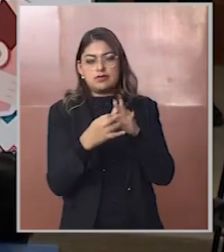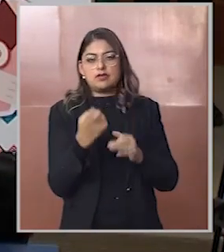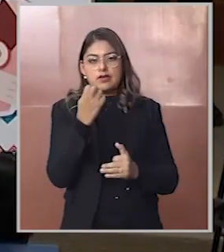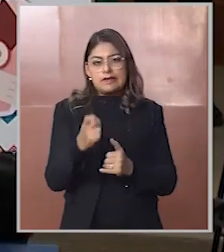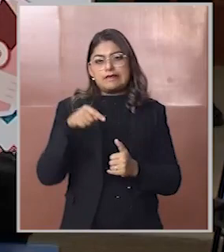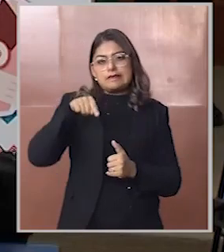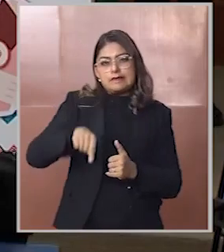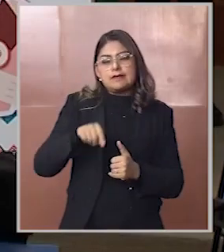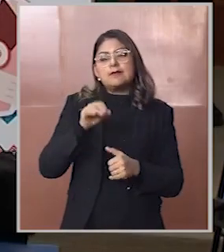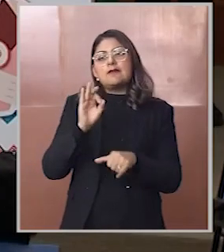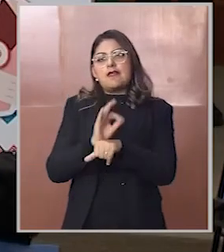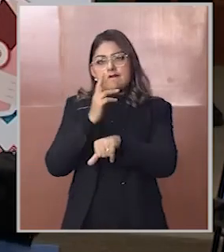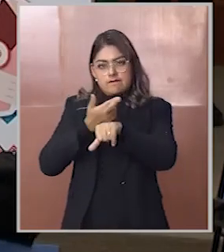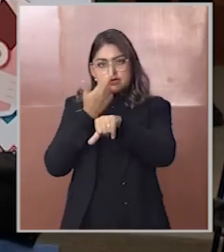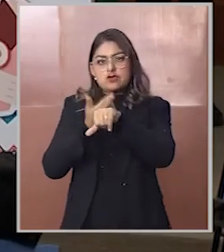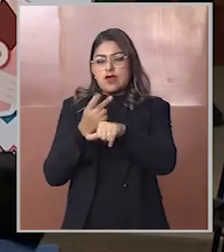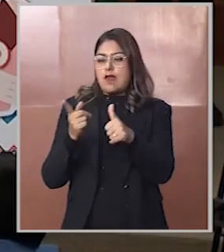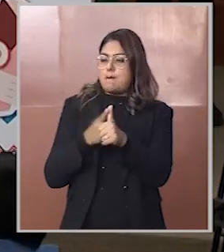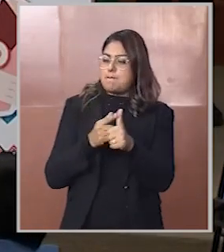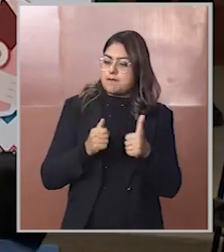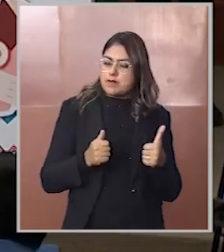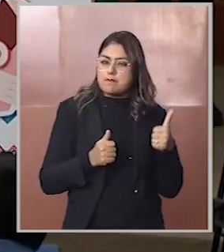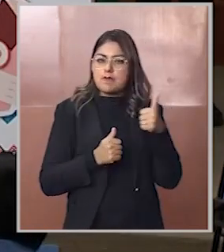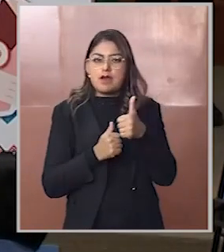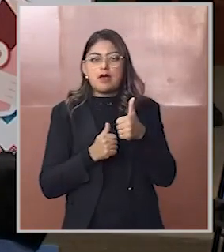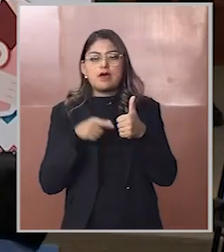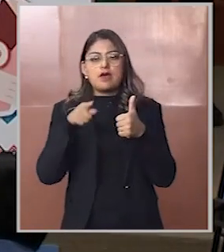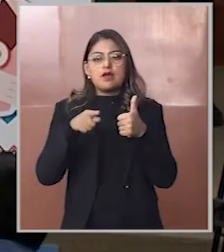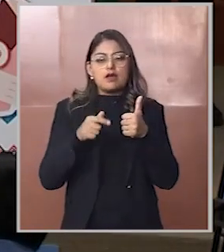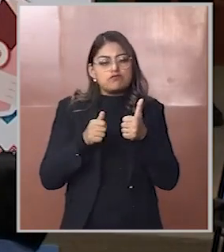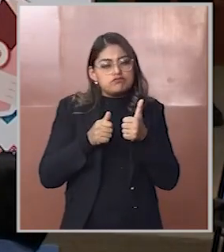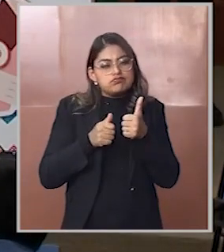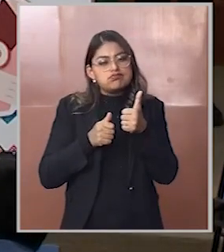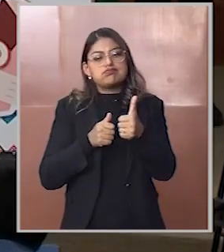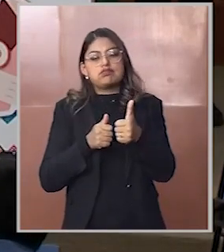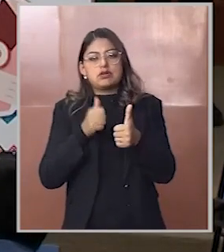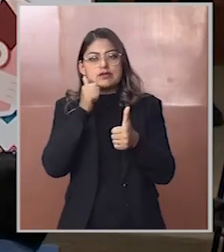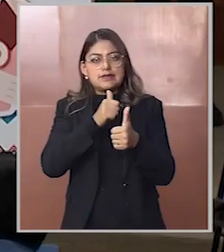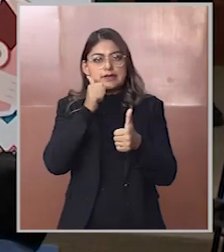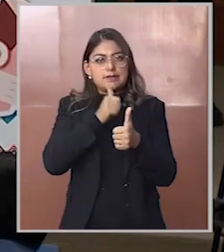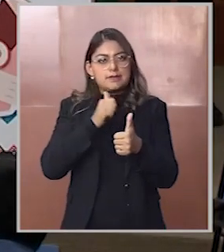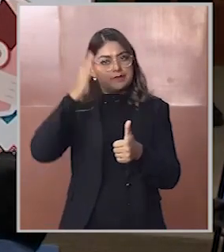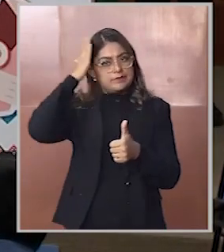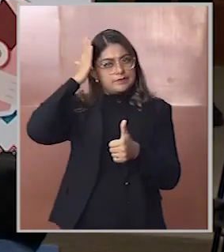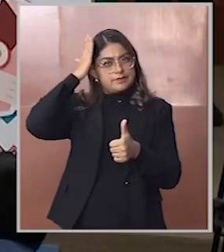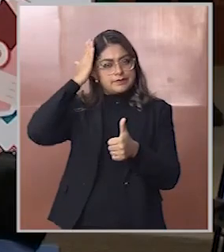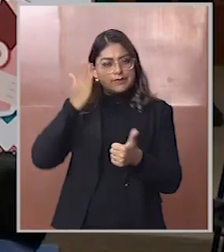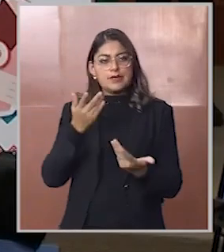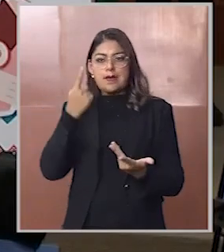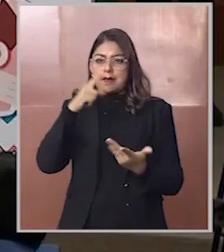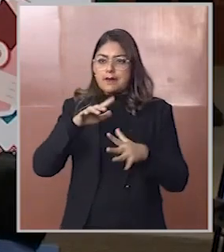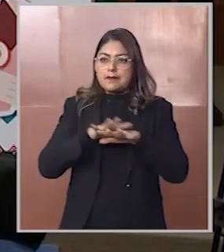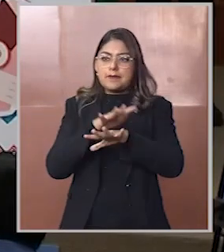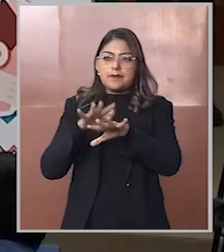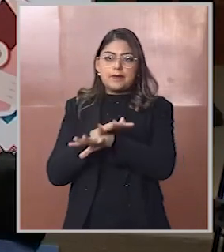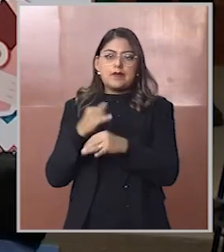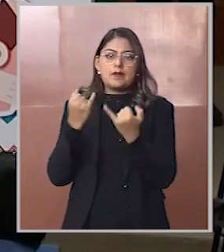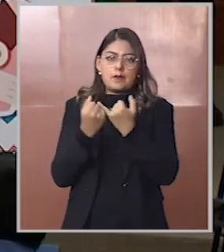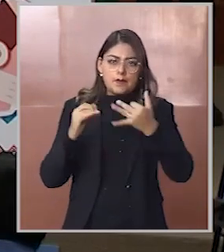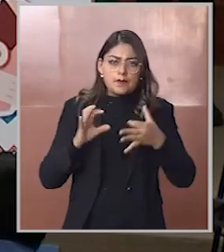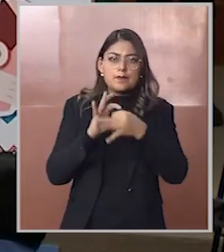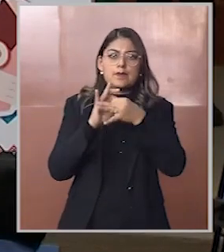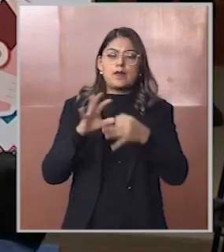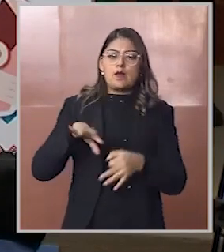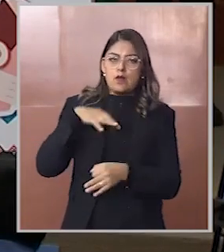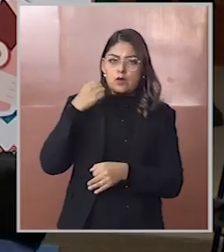la defensoría ha sido además precursora en este tema ha sido un referente importante en el trabajo de la de la dirección y se suma los